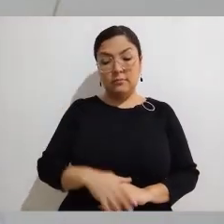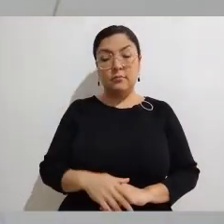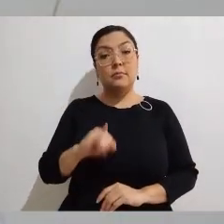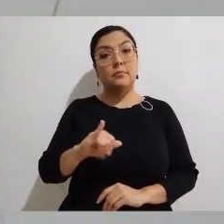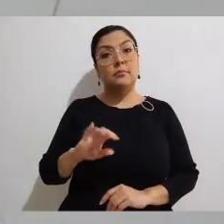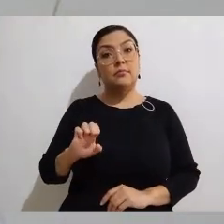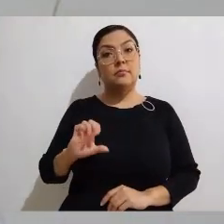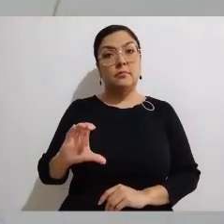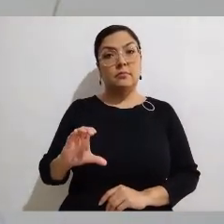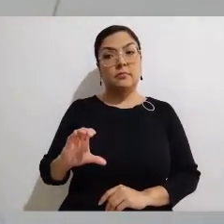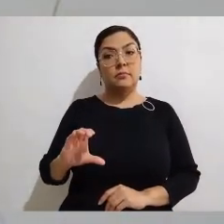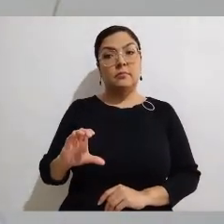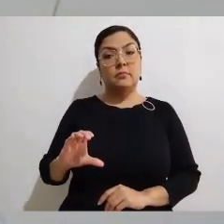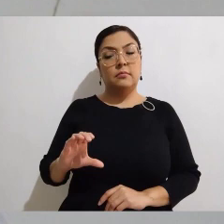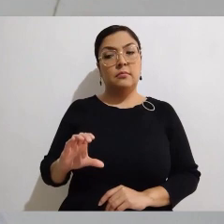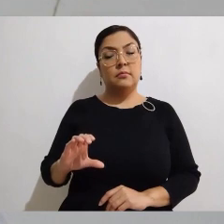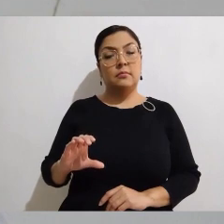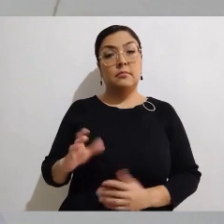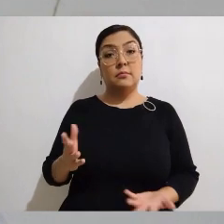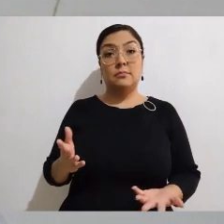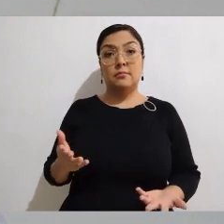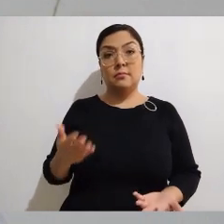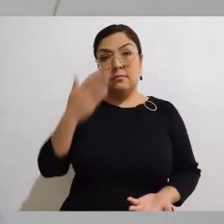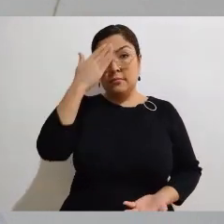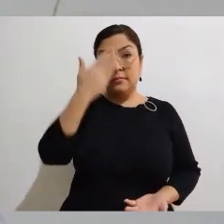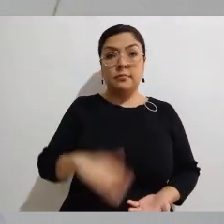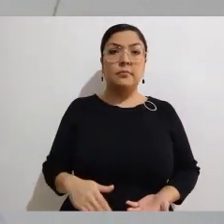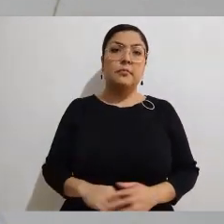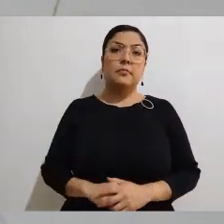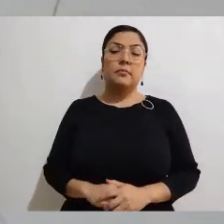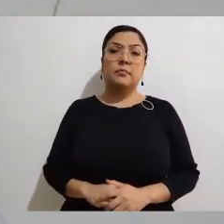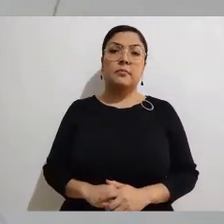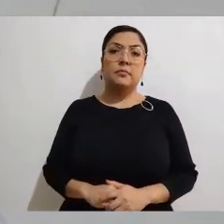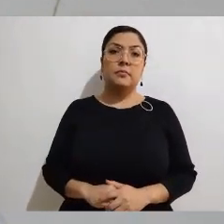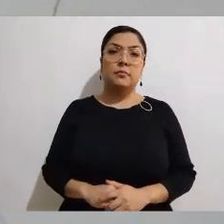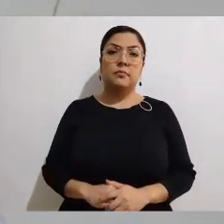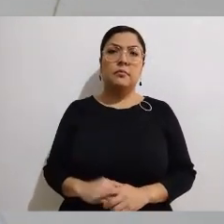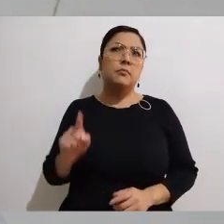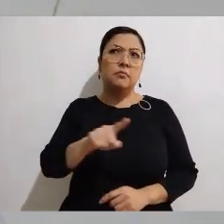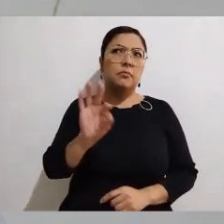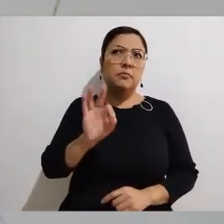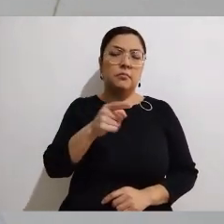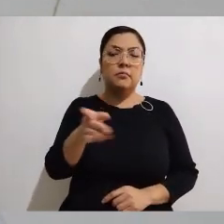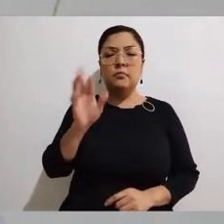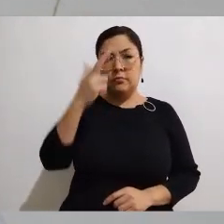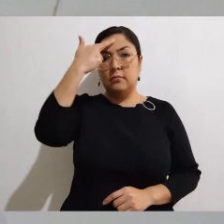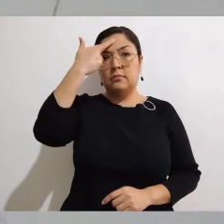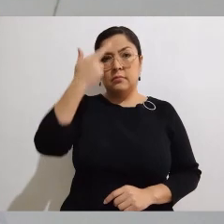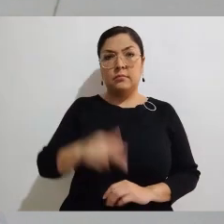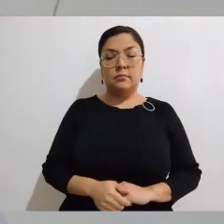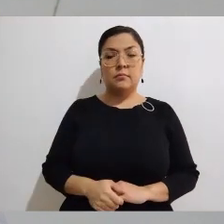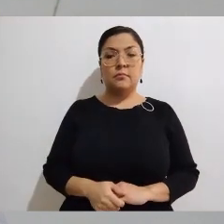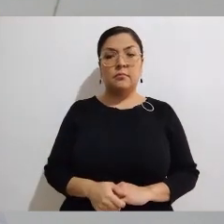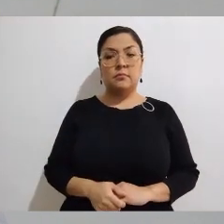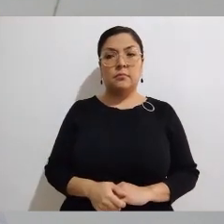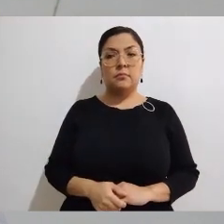de Coahuila en sus inicios estuvo muy ligado, primero, recordarán seguramente muchos de ustedes,